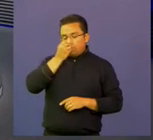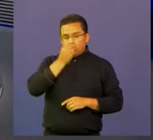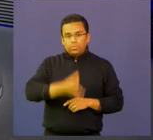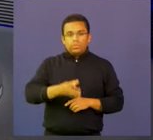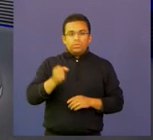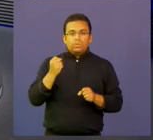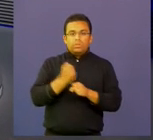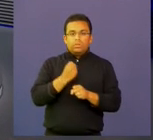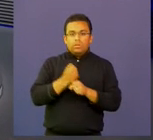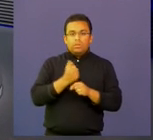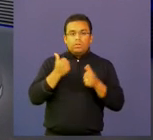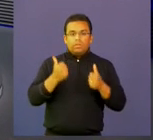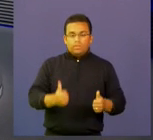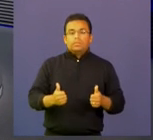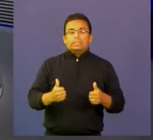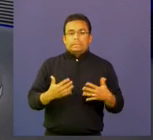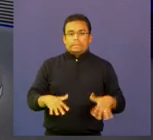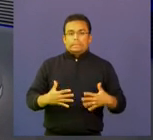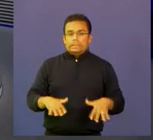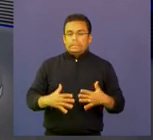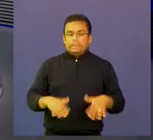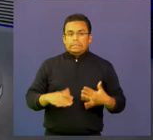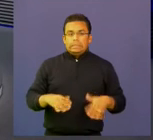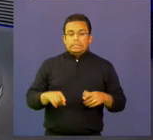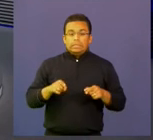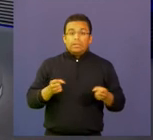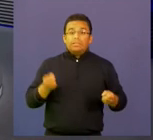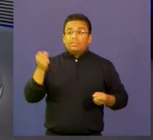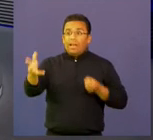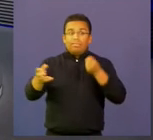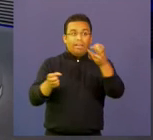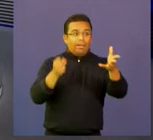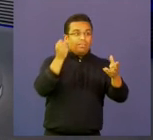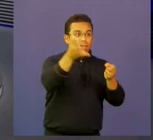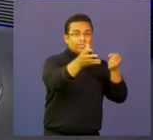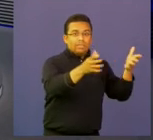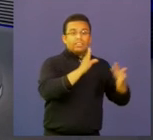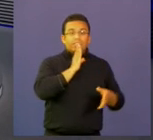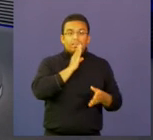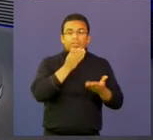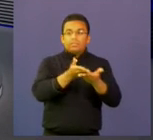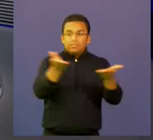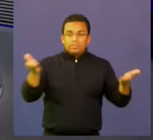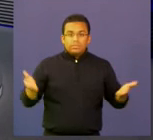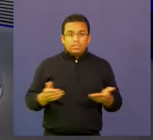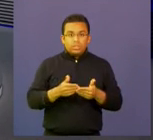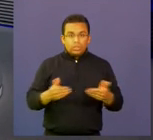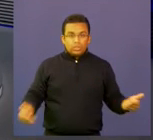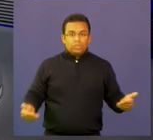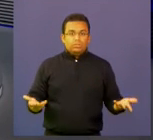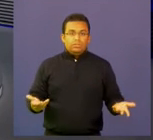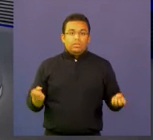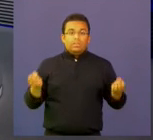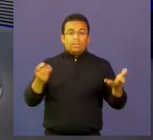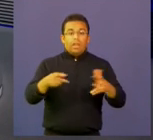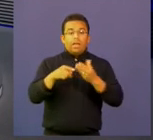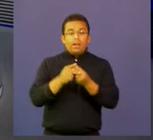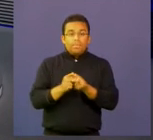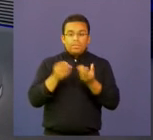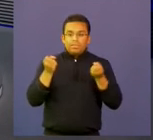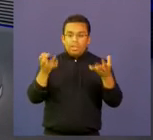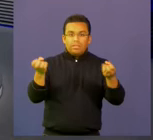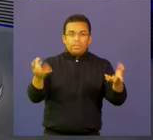de los profesores. Sí, y estamos muy orgullosos. Es darle equipos a los herramientas a los niños. Pero no solamente le da herramientas, sino le